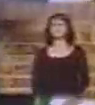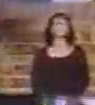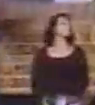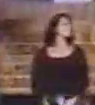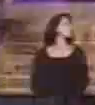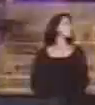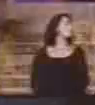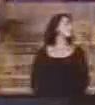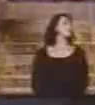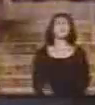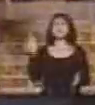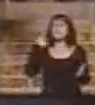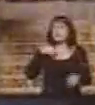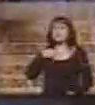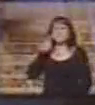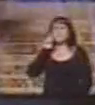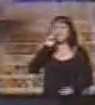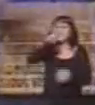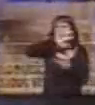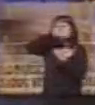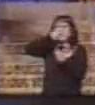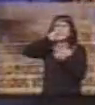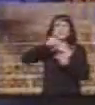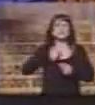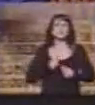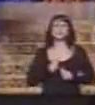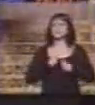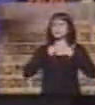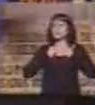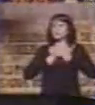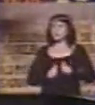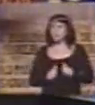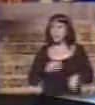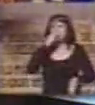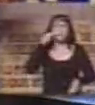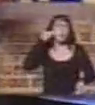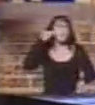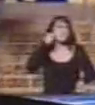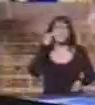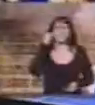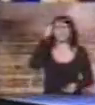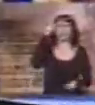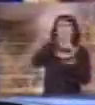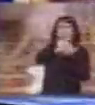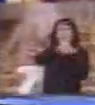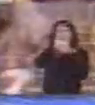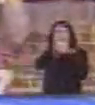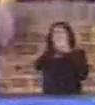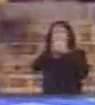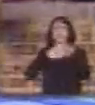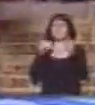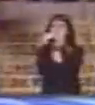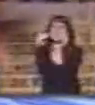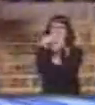estuvieron. Cuando lo veo en las noticias a mí el pánico me embarga, el miedo y la incertidumbre se apoderan de mi